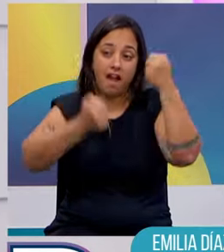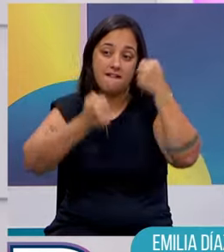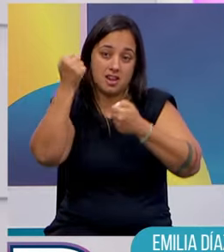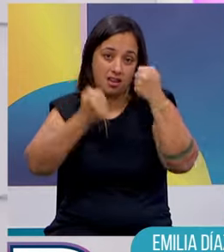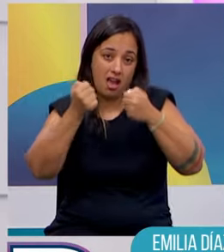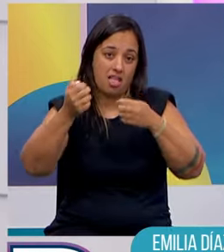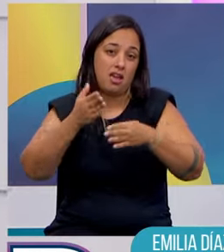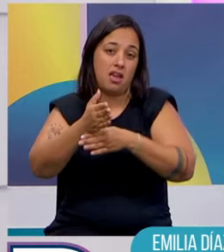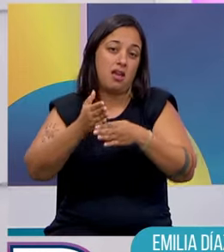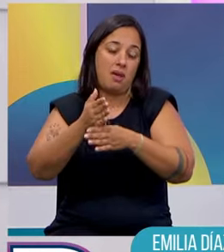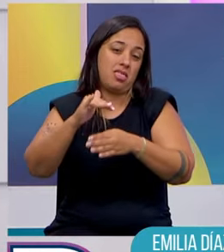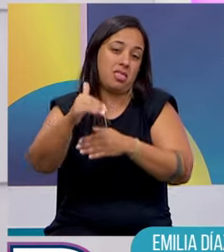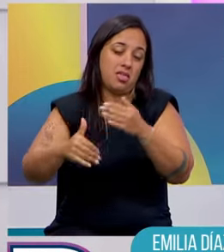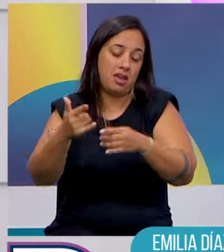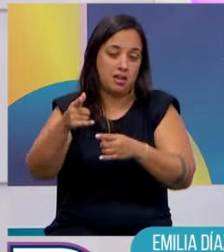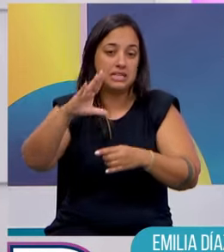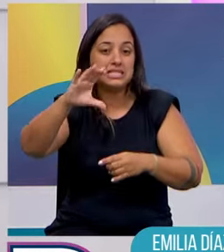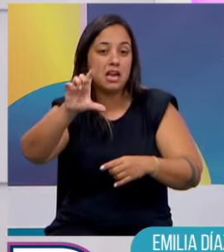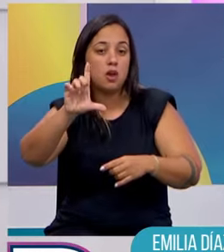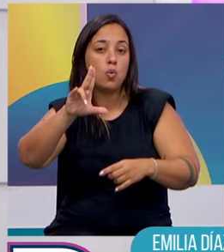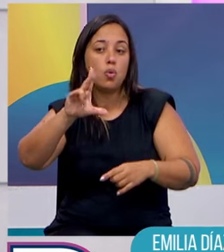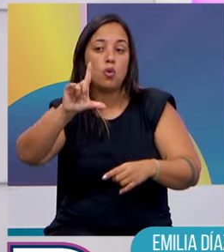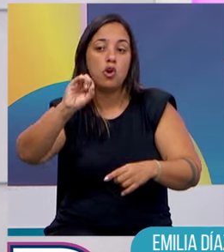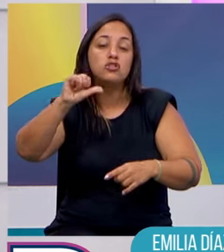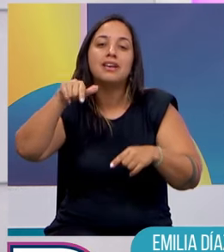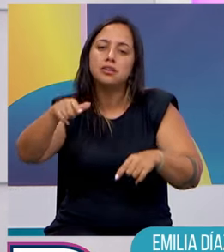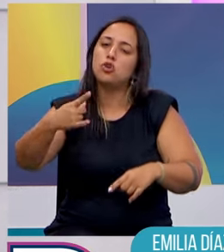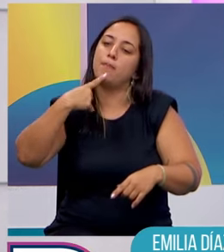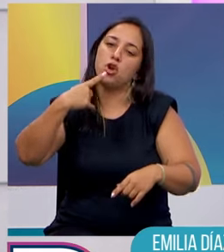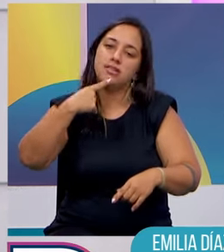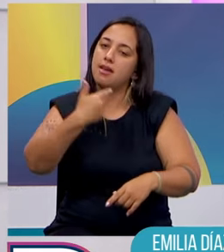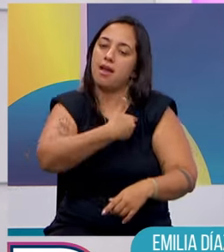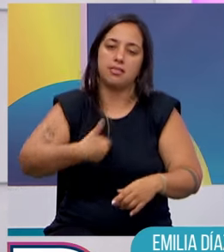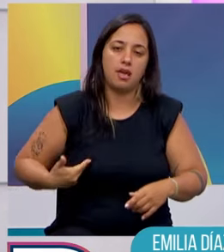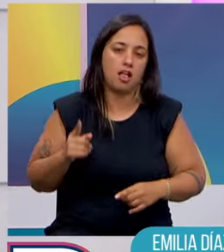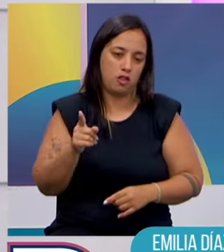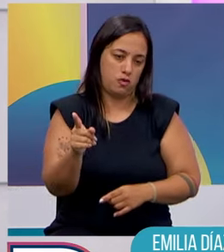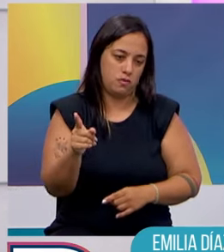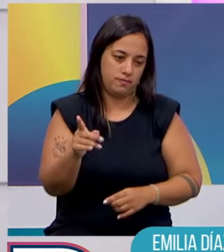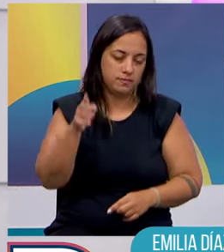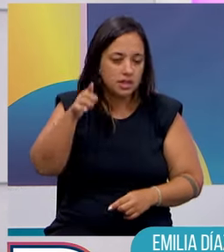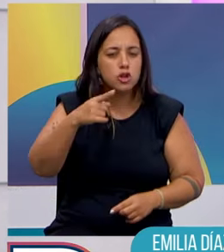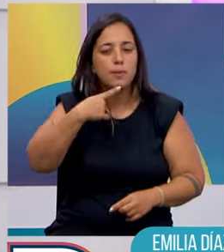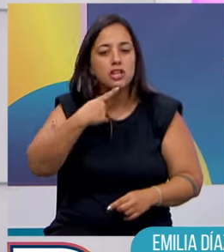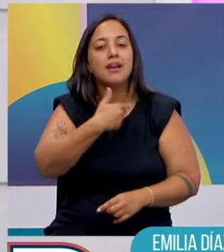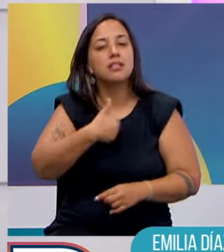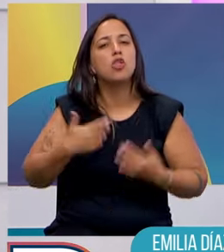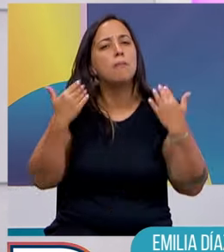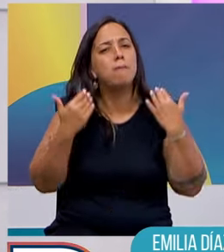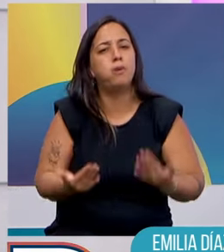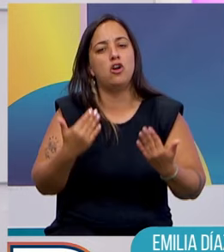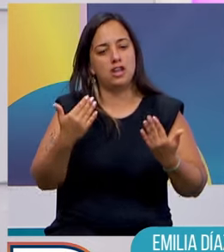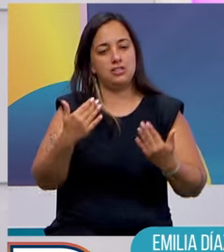tener otras opciones. Eso es política de Estado. Eso es política de Estado. Por eso para mí el Estado no